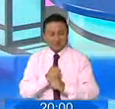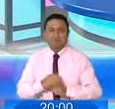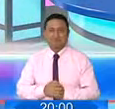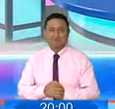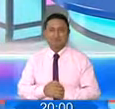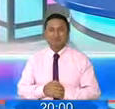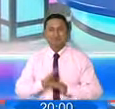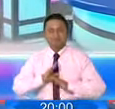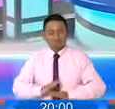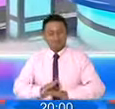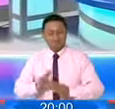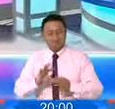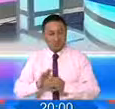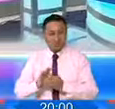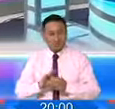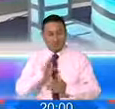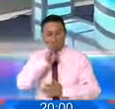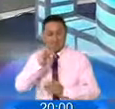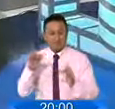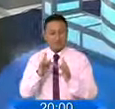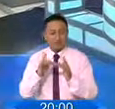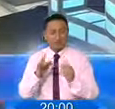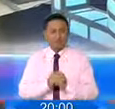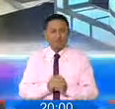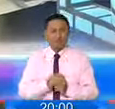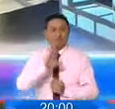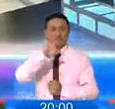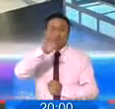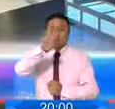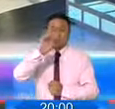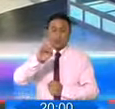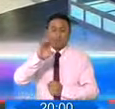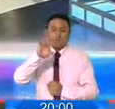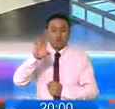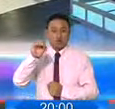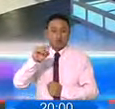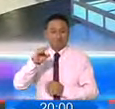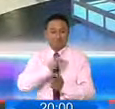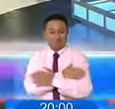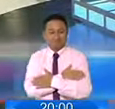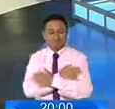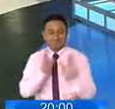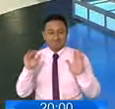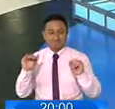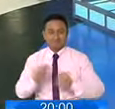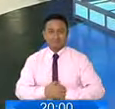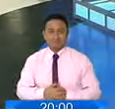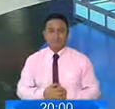descanses, María Mercedes. Siempre conectados en elcomercio.com y tvc.com.es. Un abrazo.